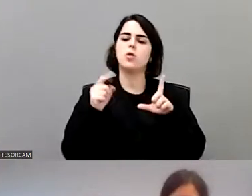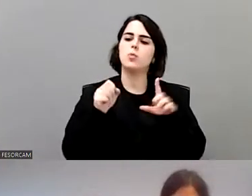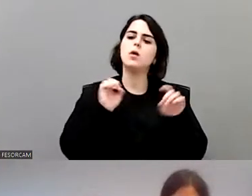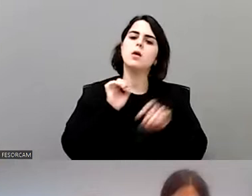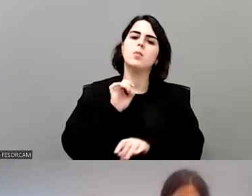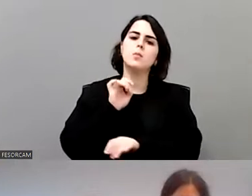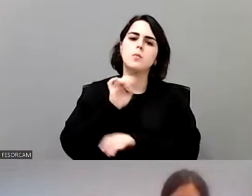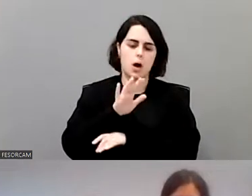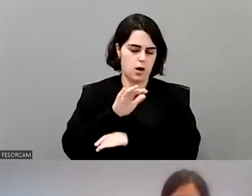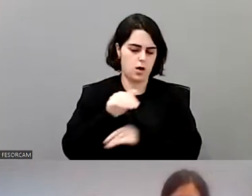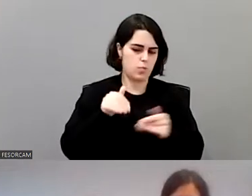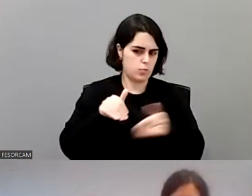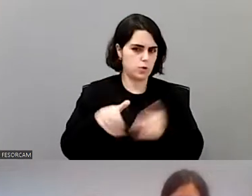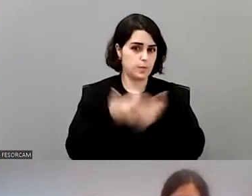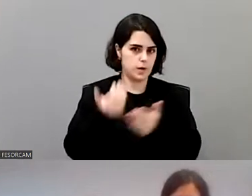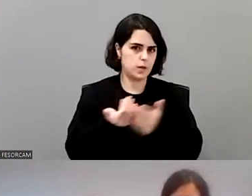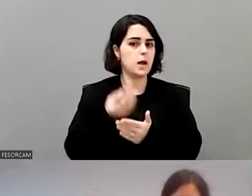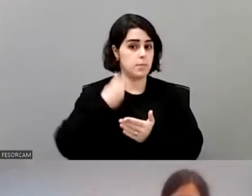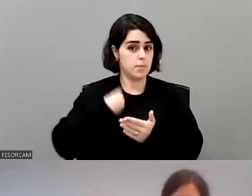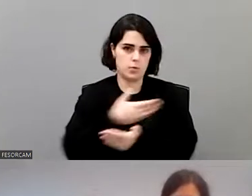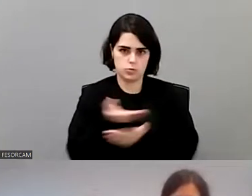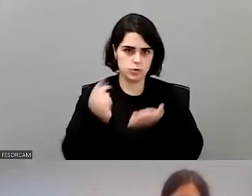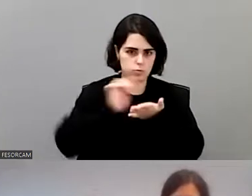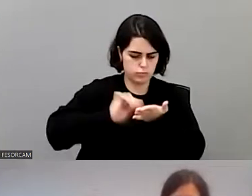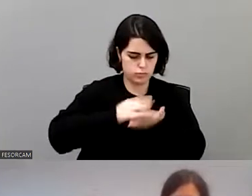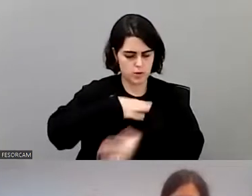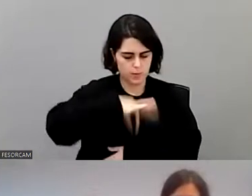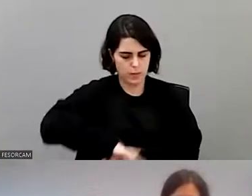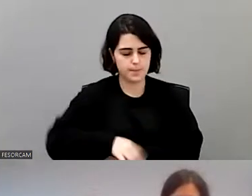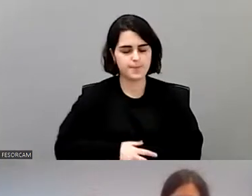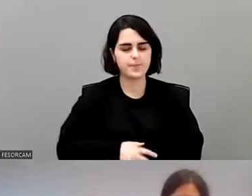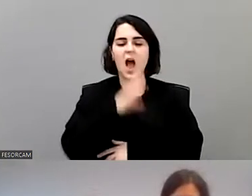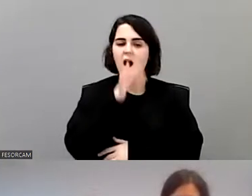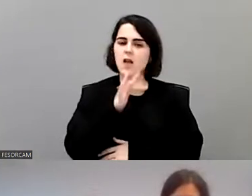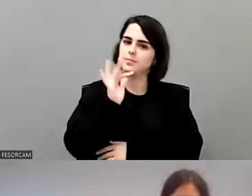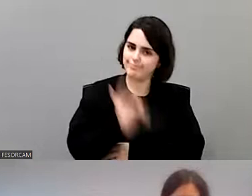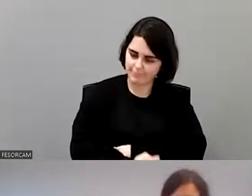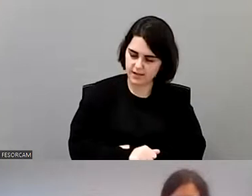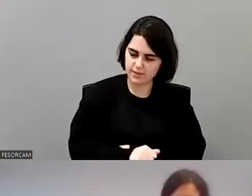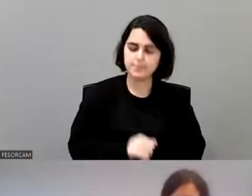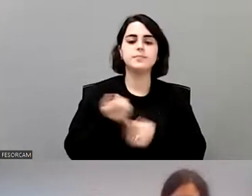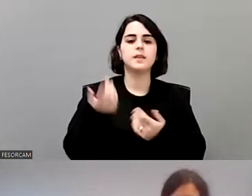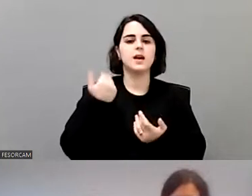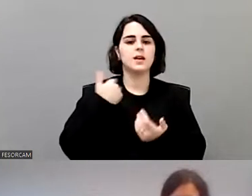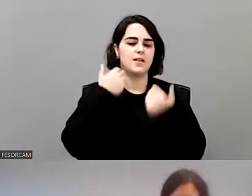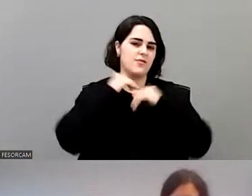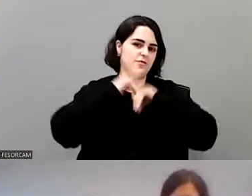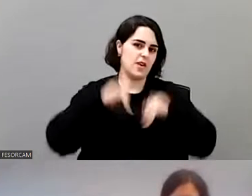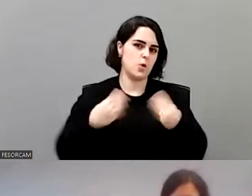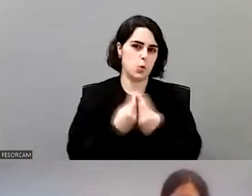días sucesivos y lo podéis cumplimentar, ¿vale? Así que bueno, ahora sí, feliz de estar hoy aquí con todos